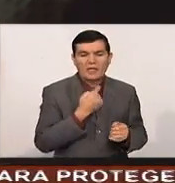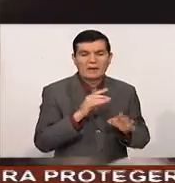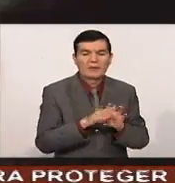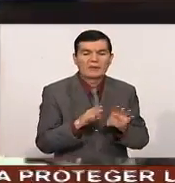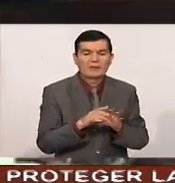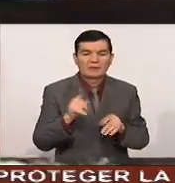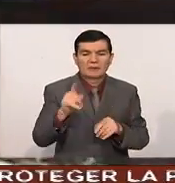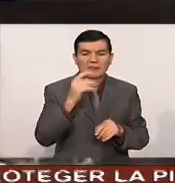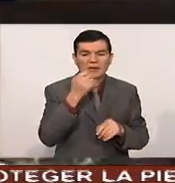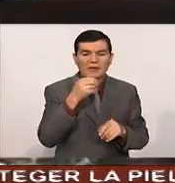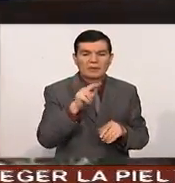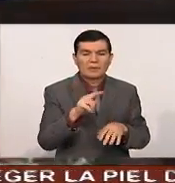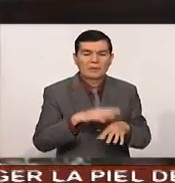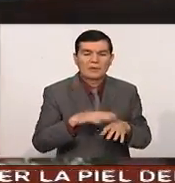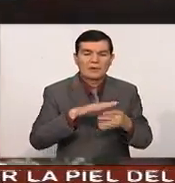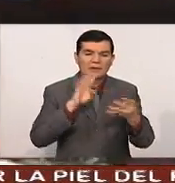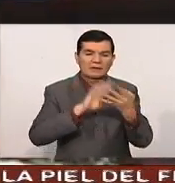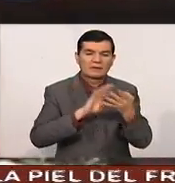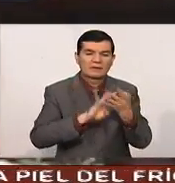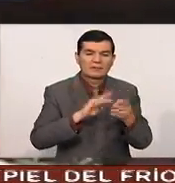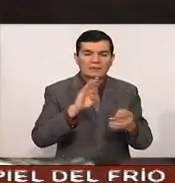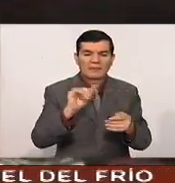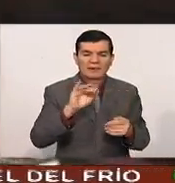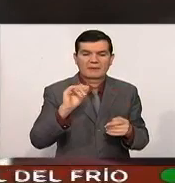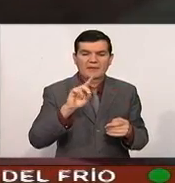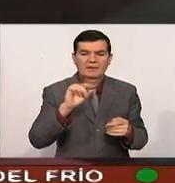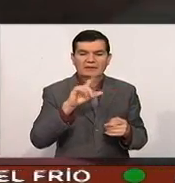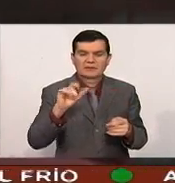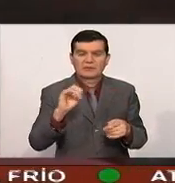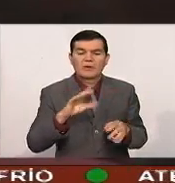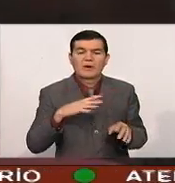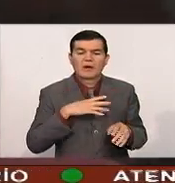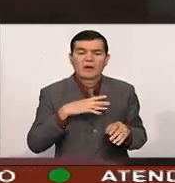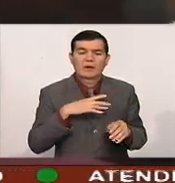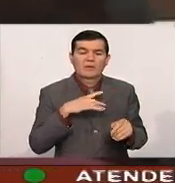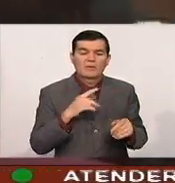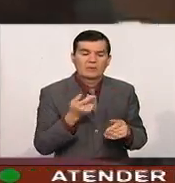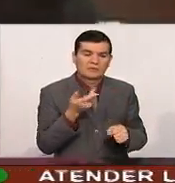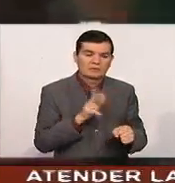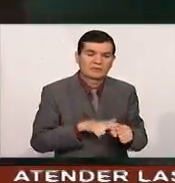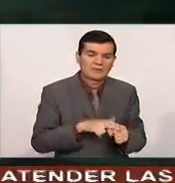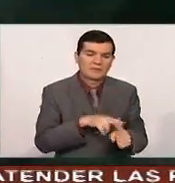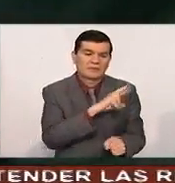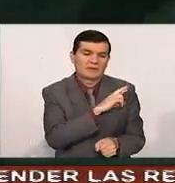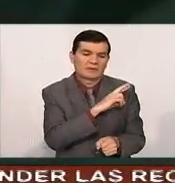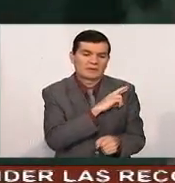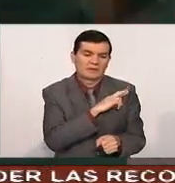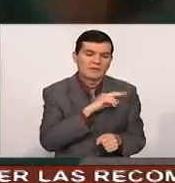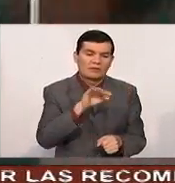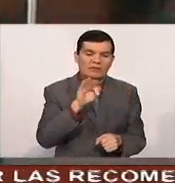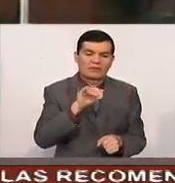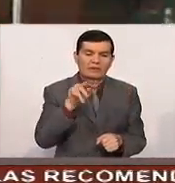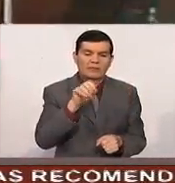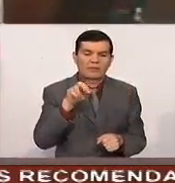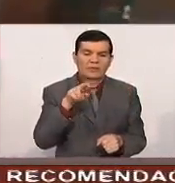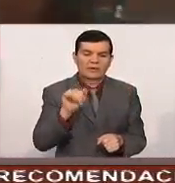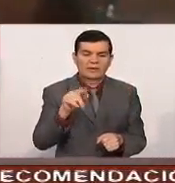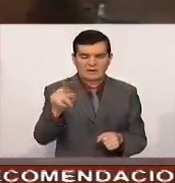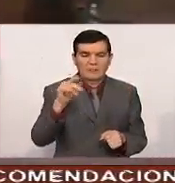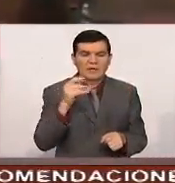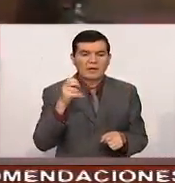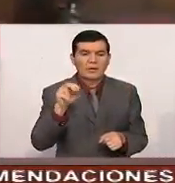exmandatario peruano está recluido en el penal de Barbadillo. Tuvo que ser trasladado a una clínica particular. Fujimori gobernó Perú